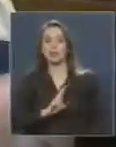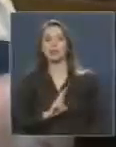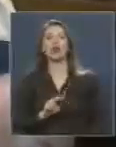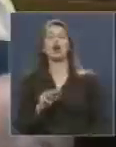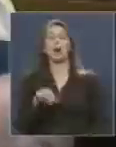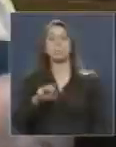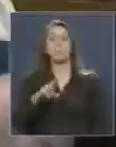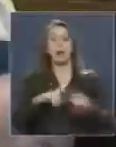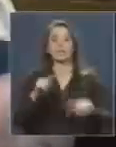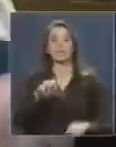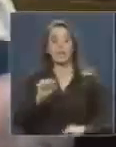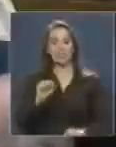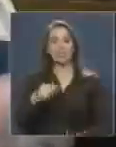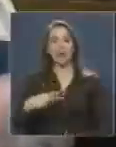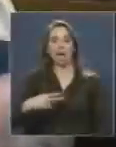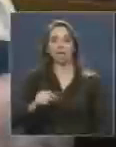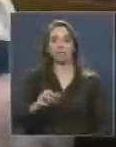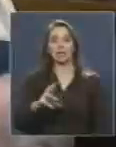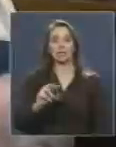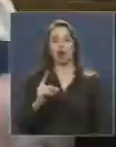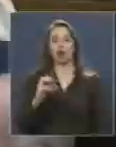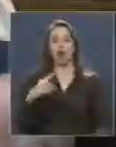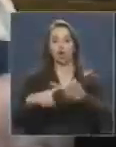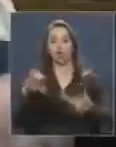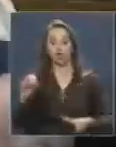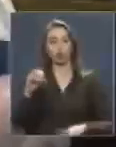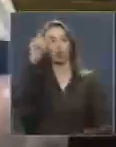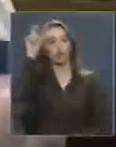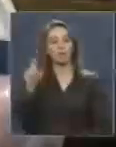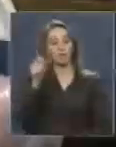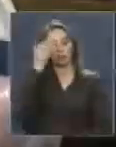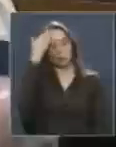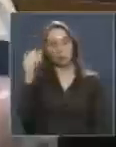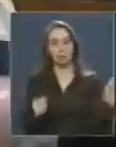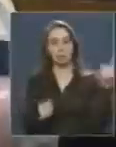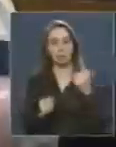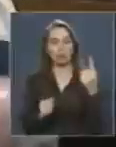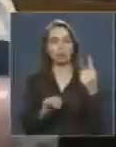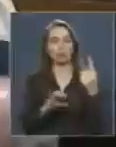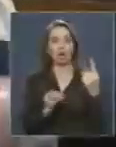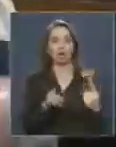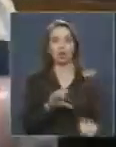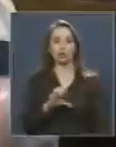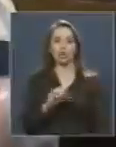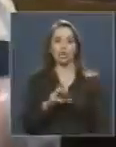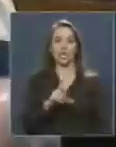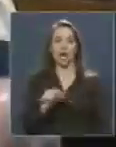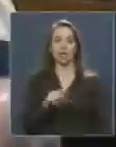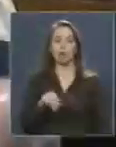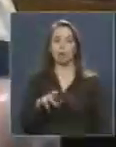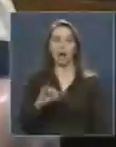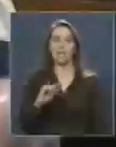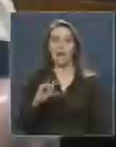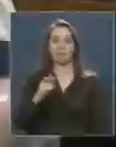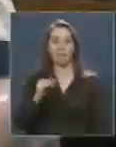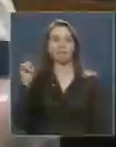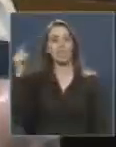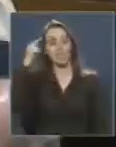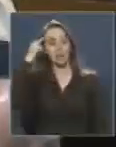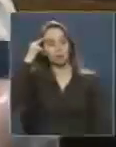marxista heterodoxo, tal vez el caso más emblemático después de José Carlos Mariátegui. Pensó